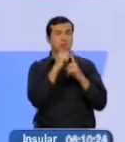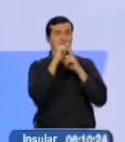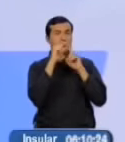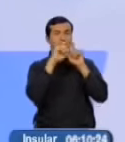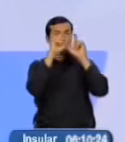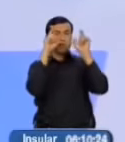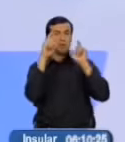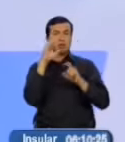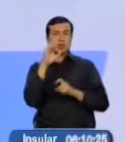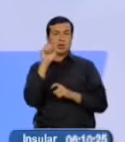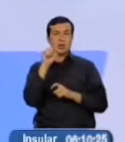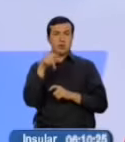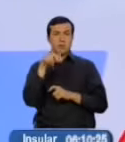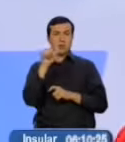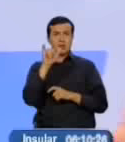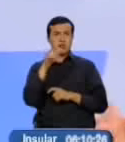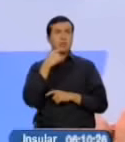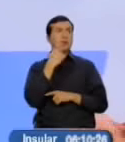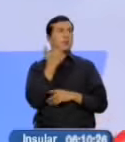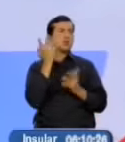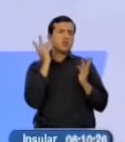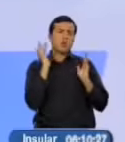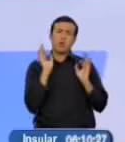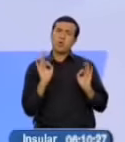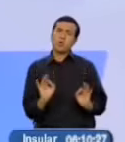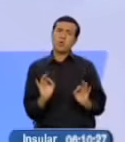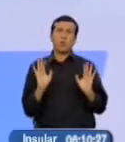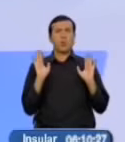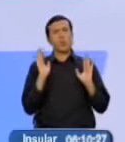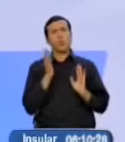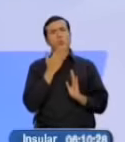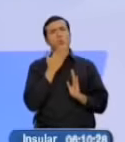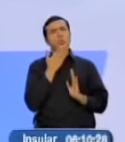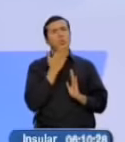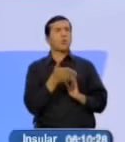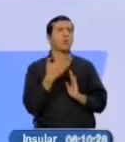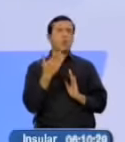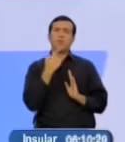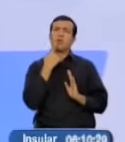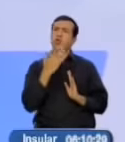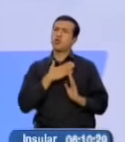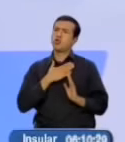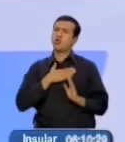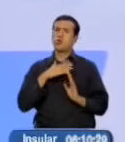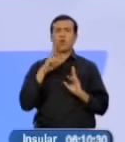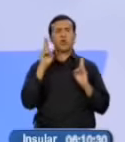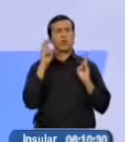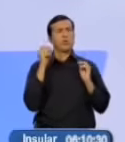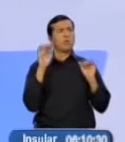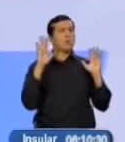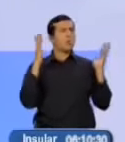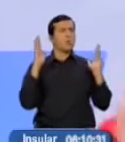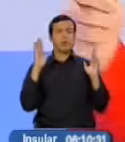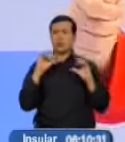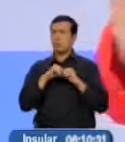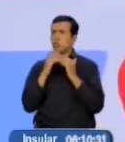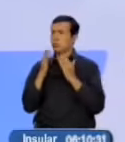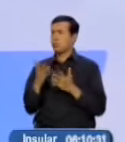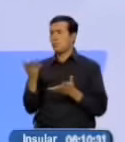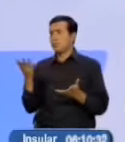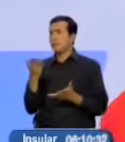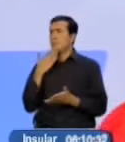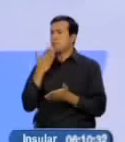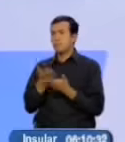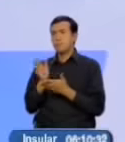compañía Capayá, dijo que era una simple coincidencia, que cómo se les ocurre insinuar que él tiene algo que ver, y los asambleístas le dijeron